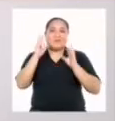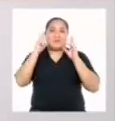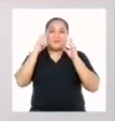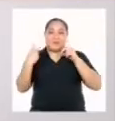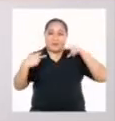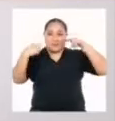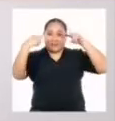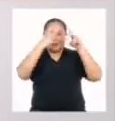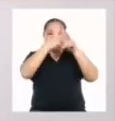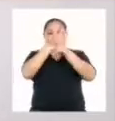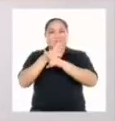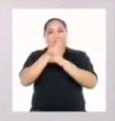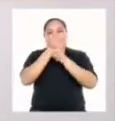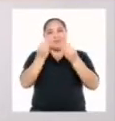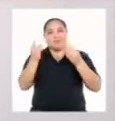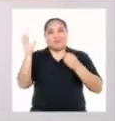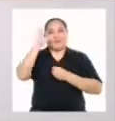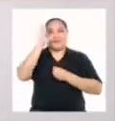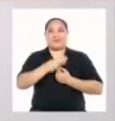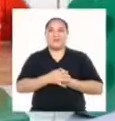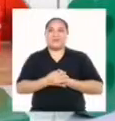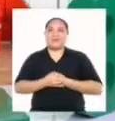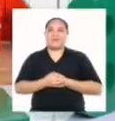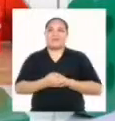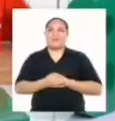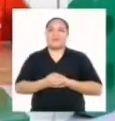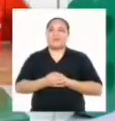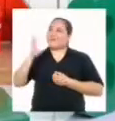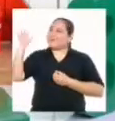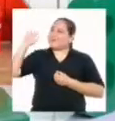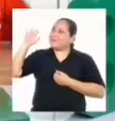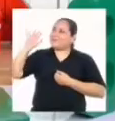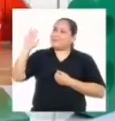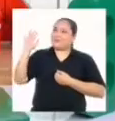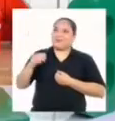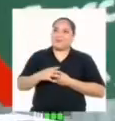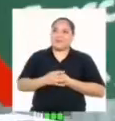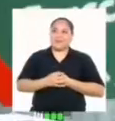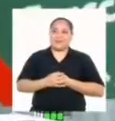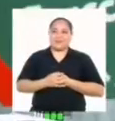verlos pronto y cuídense mucho. ¡Chao! ¡Nos vemos!